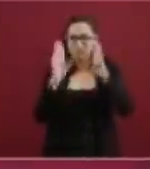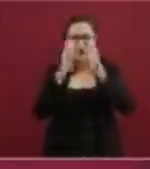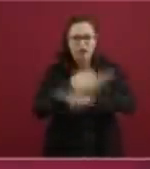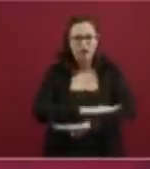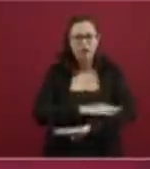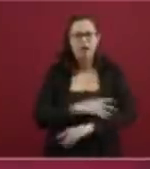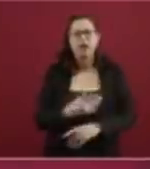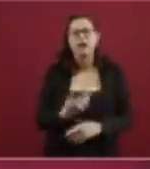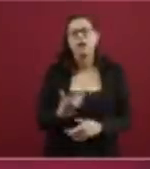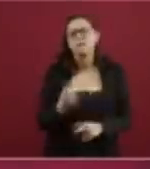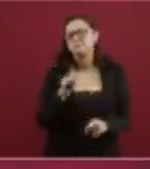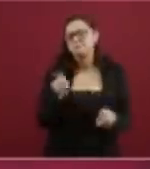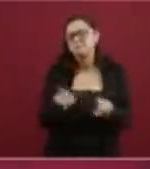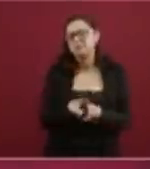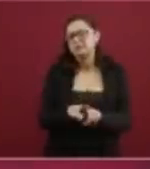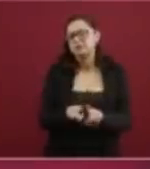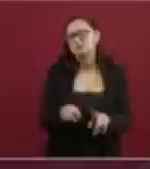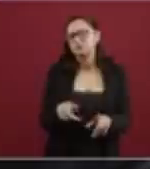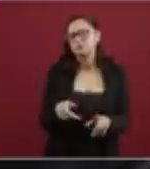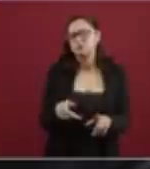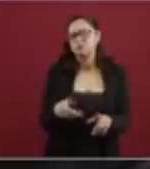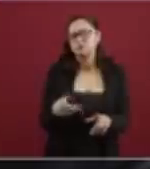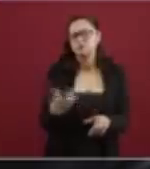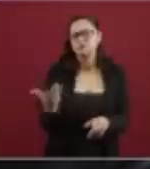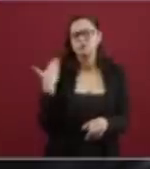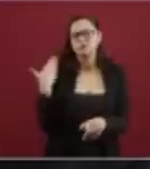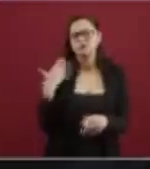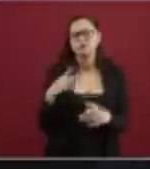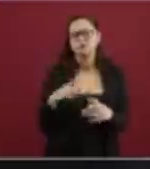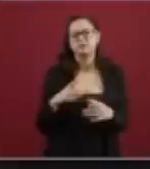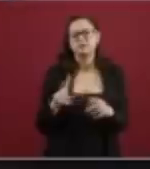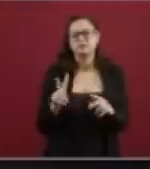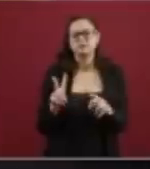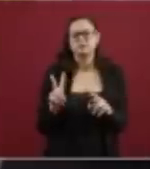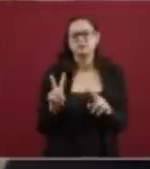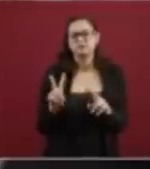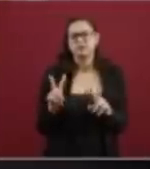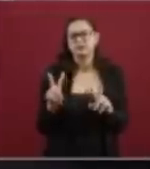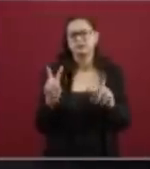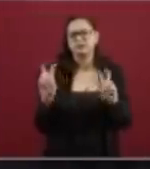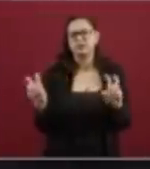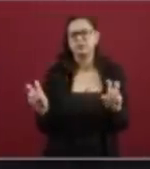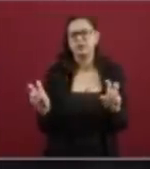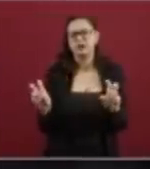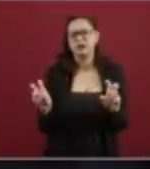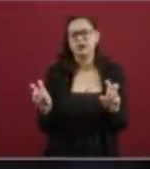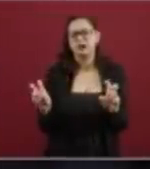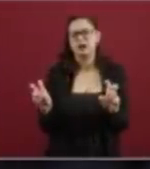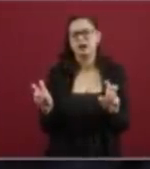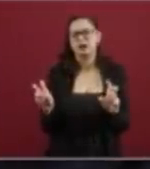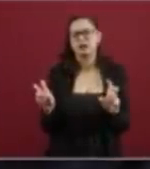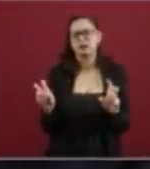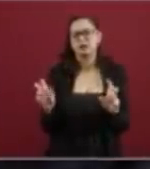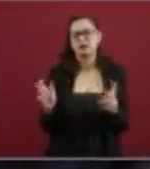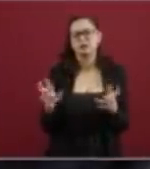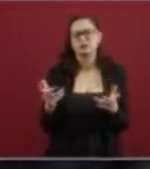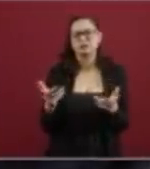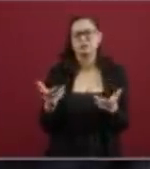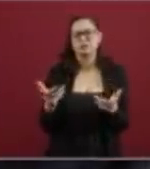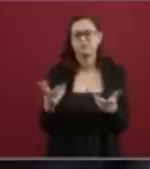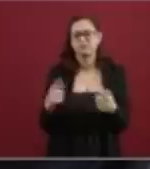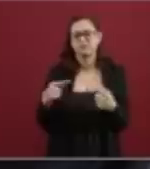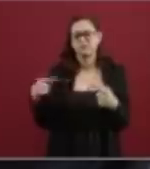incluso se habló de la intermediación de diplomáticos